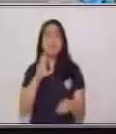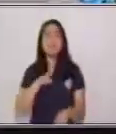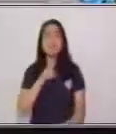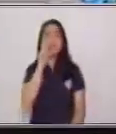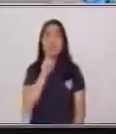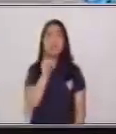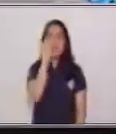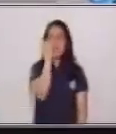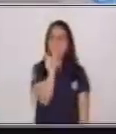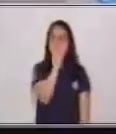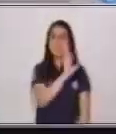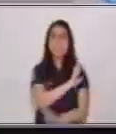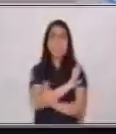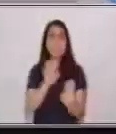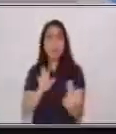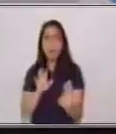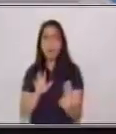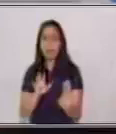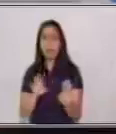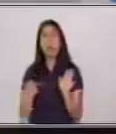llevan tilde. Por ejemplo, fui,